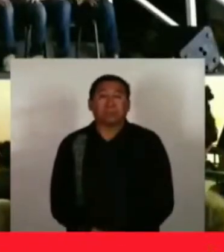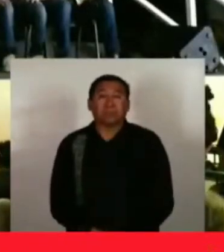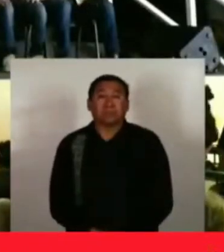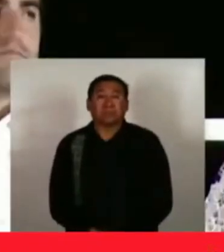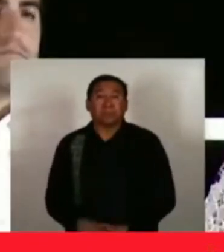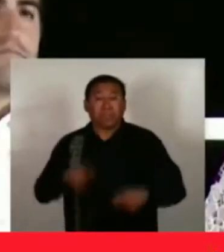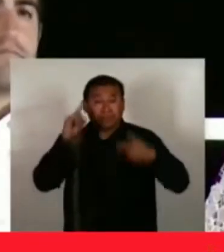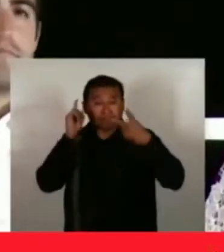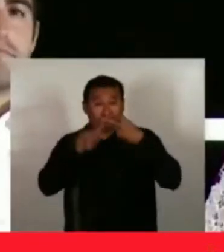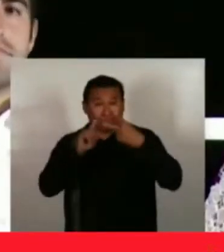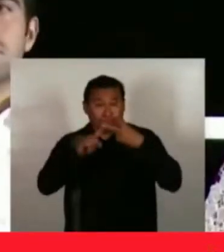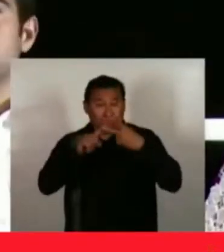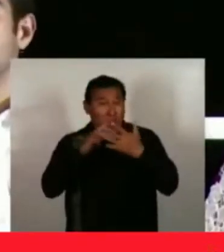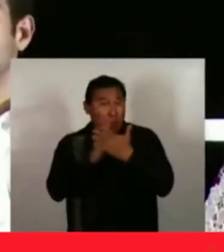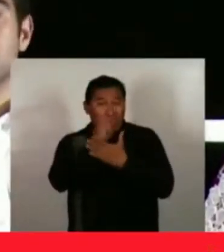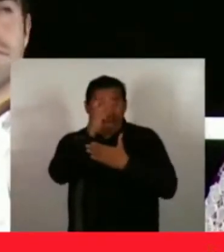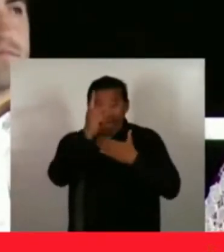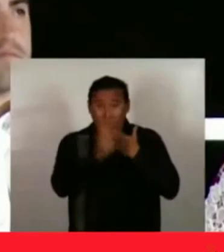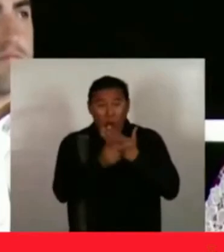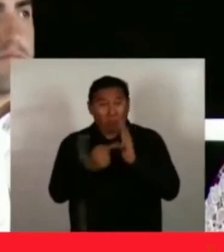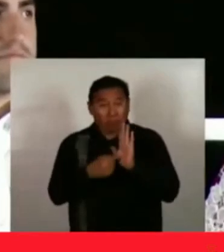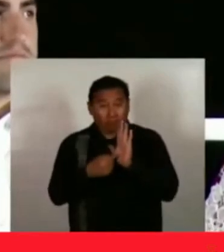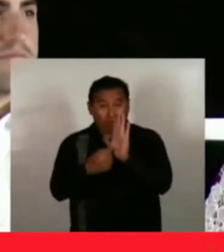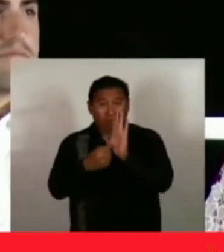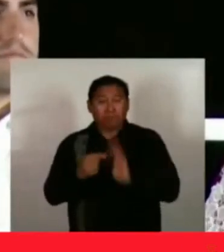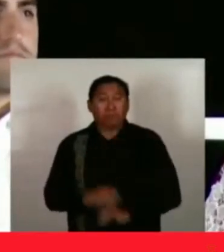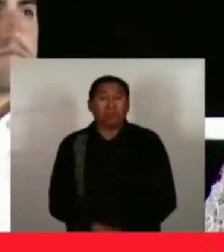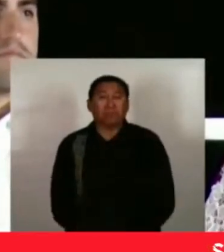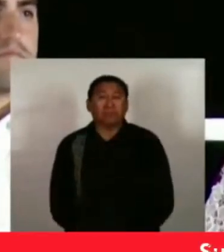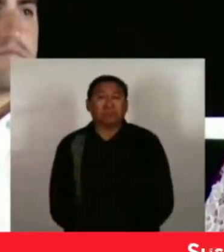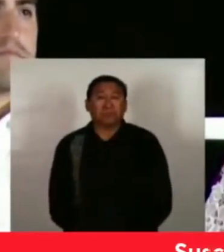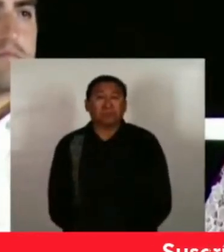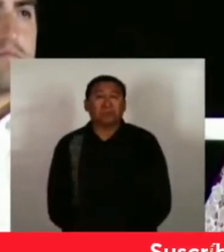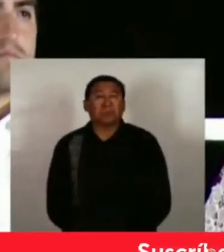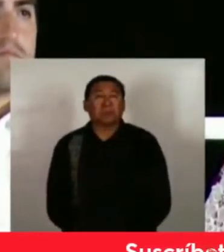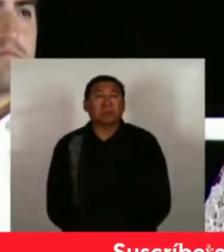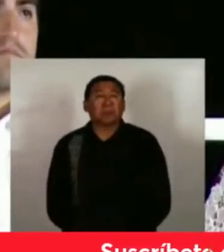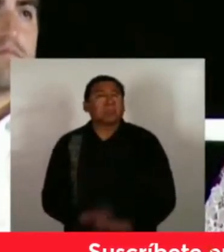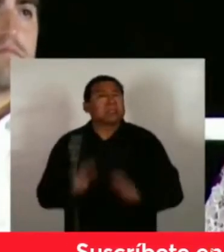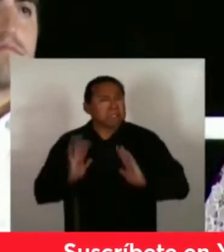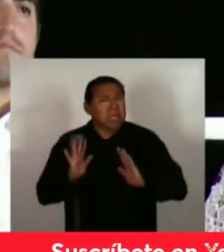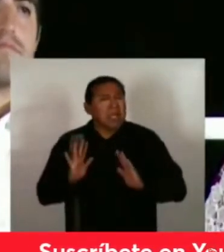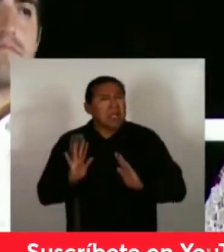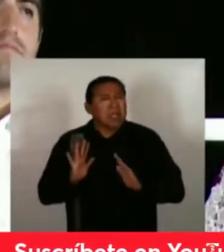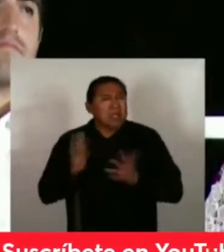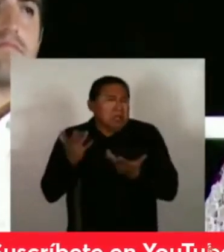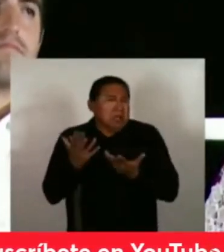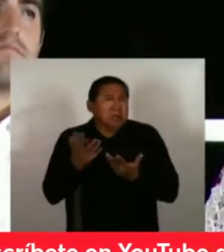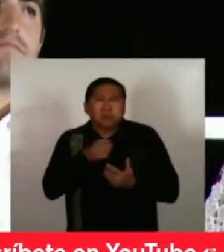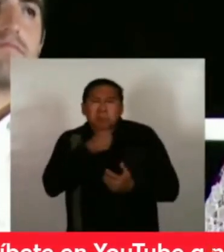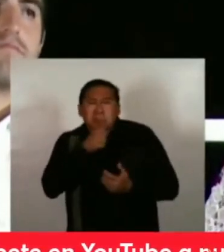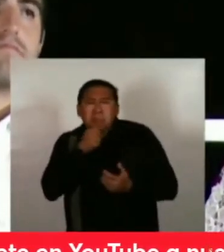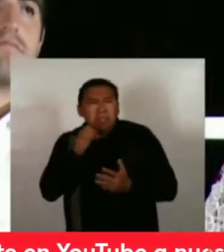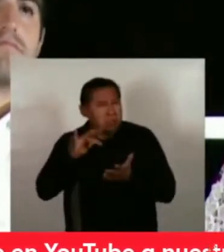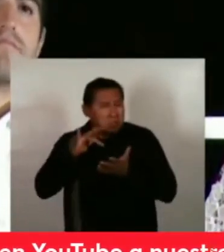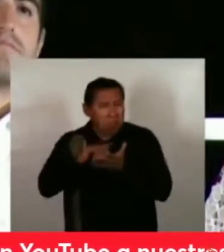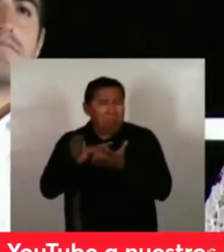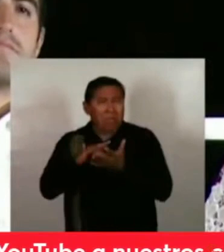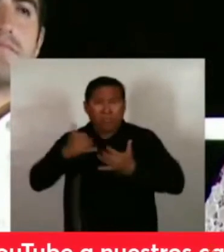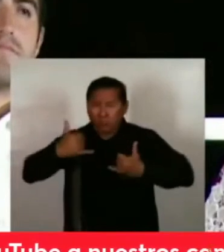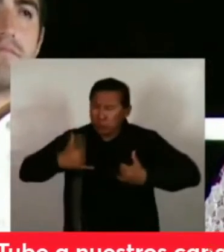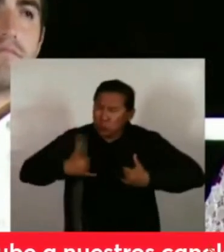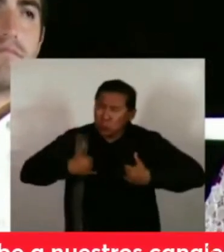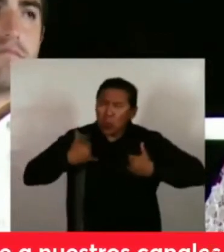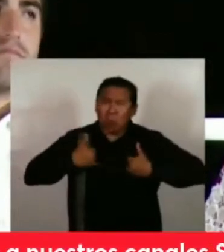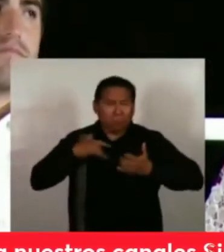El segundo programa que les propongo. Ya apoyamos a los adultos mayores, a los